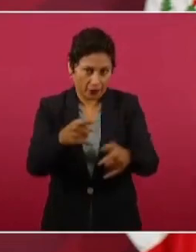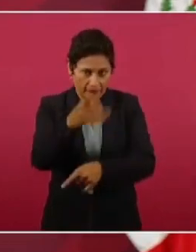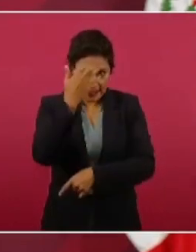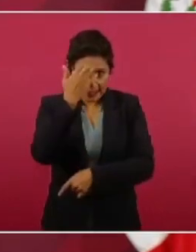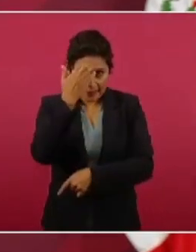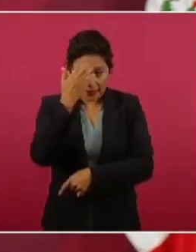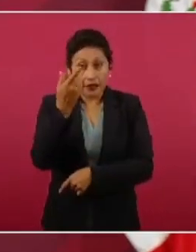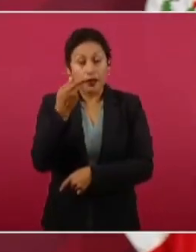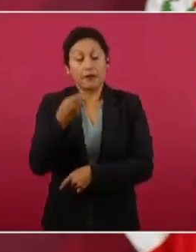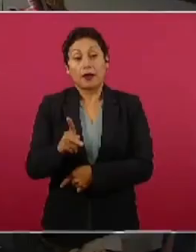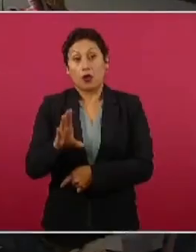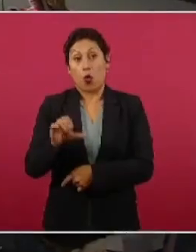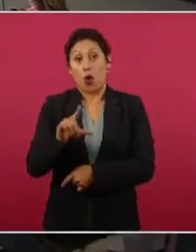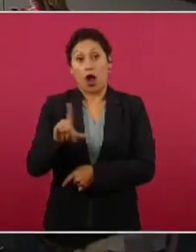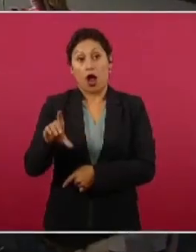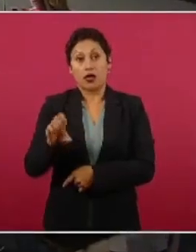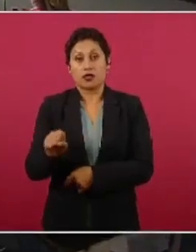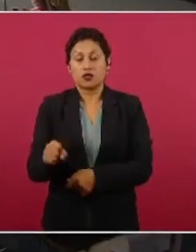fuerte.